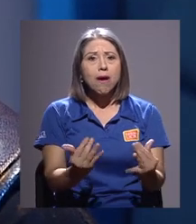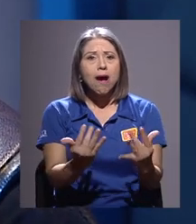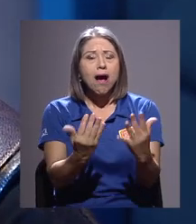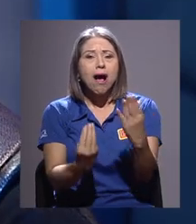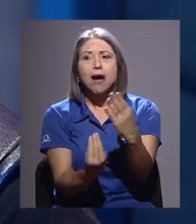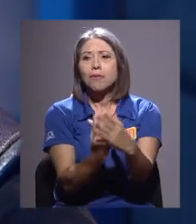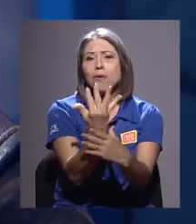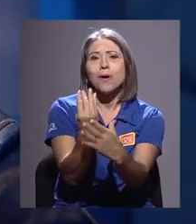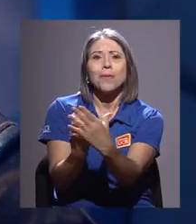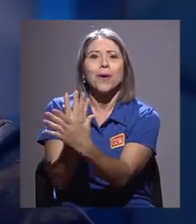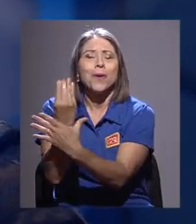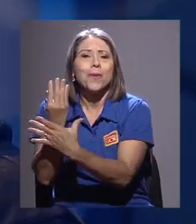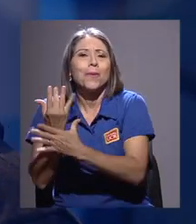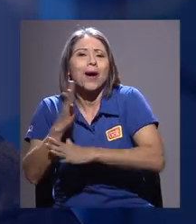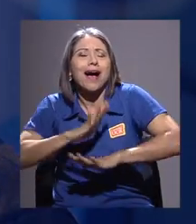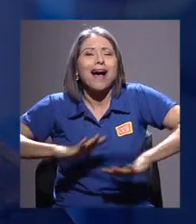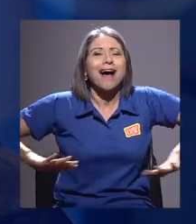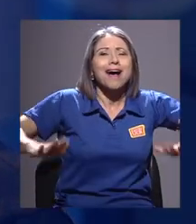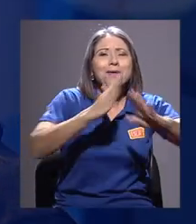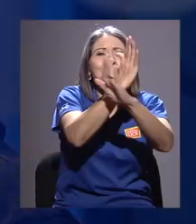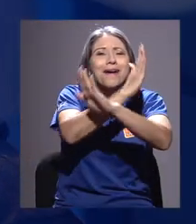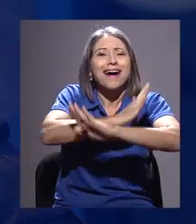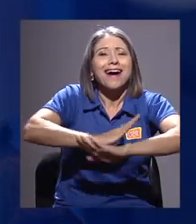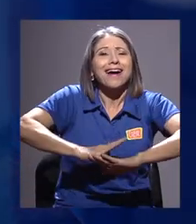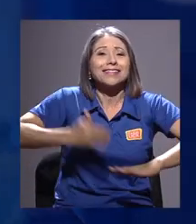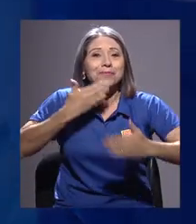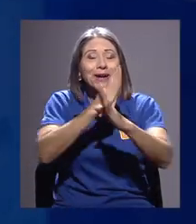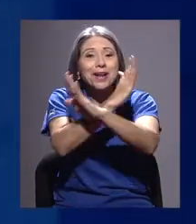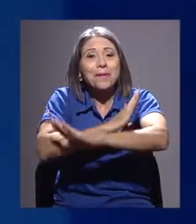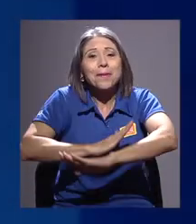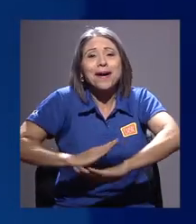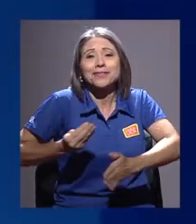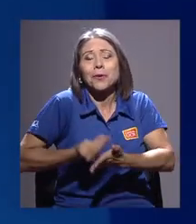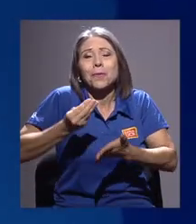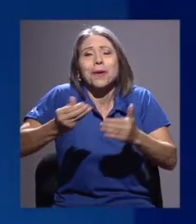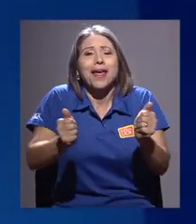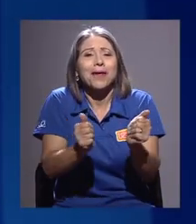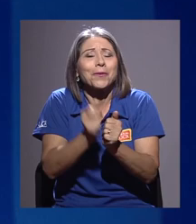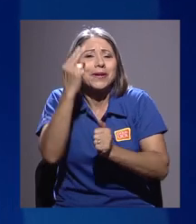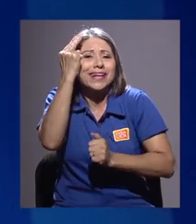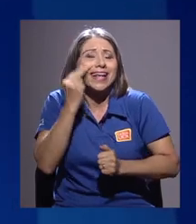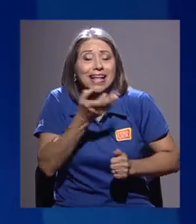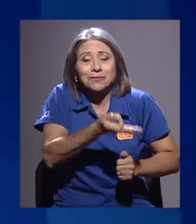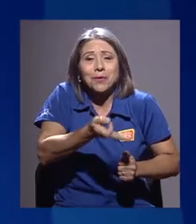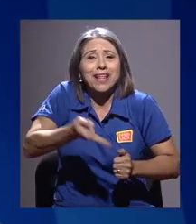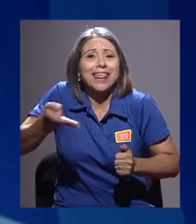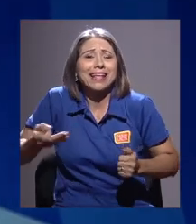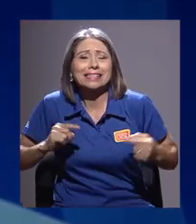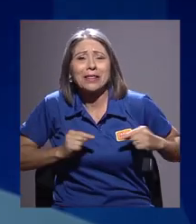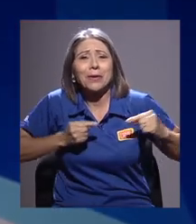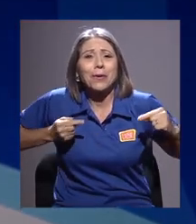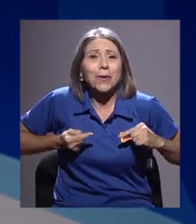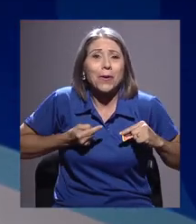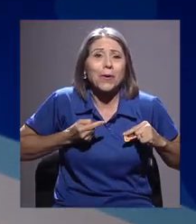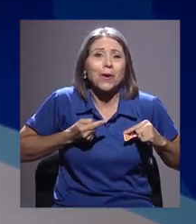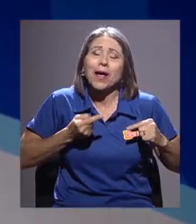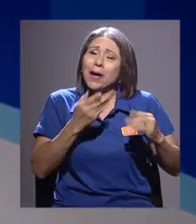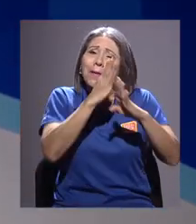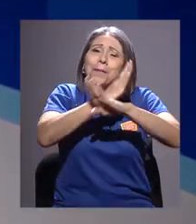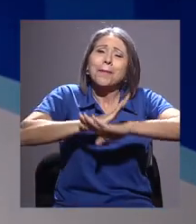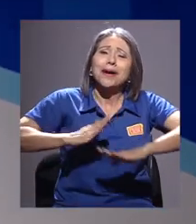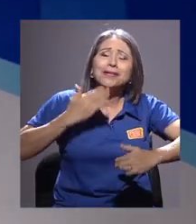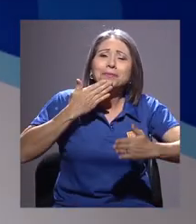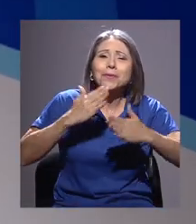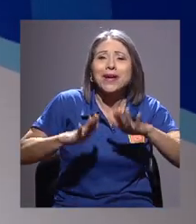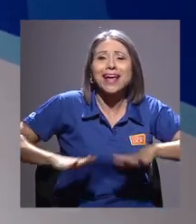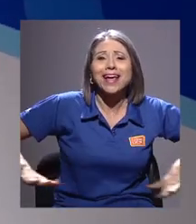buena paz, paz comprada con negras monedas de dolor. Compañeros, paz, hermanos, paz buena,